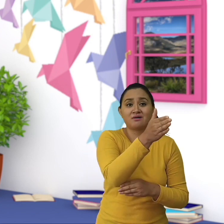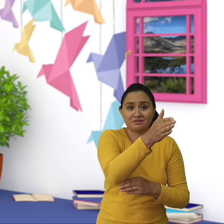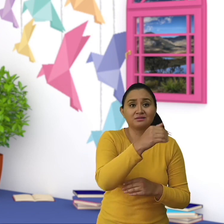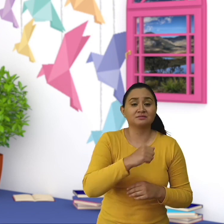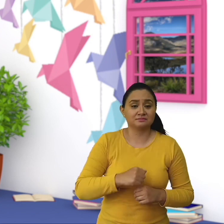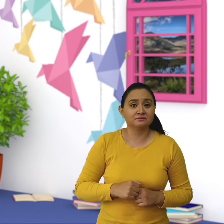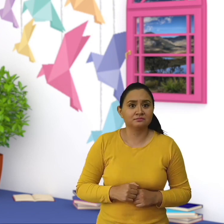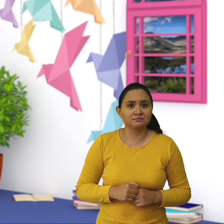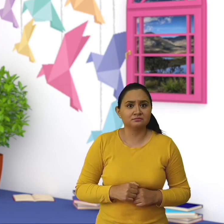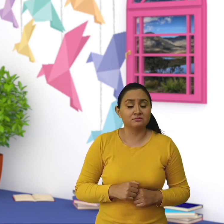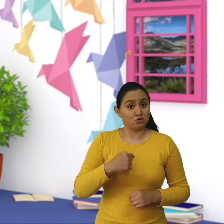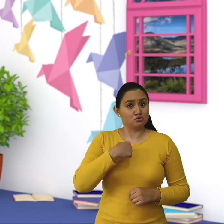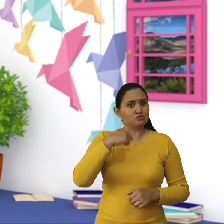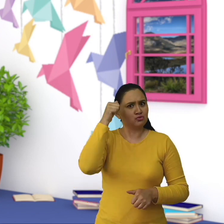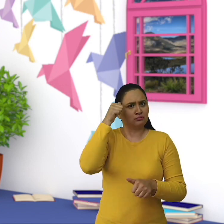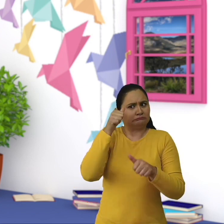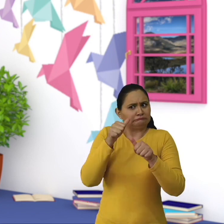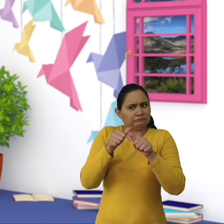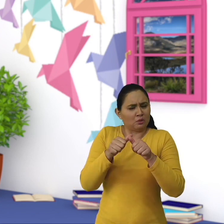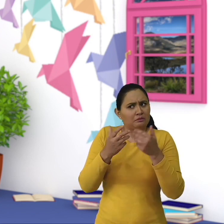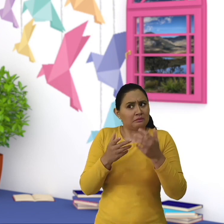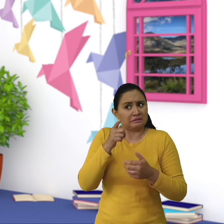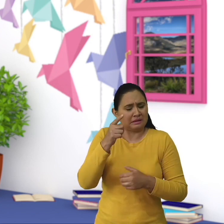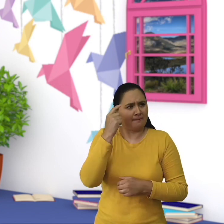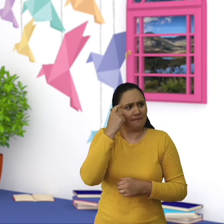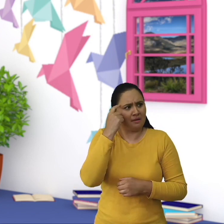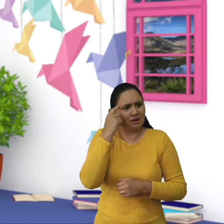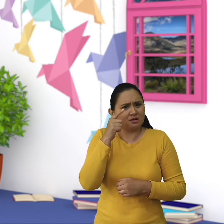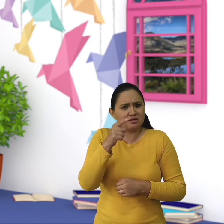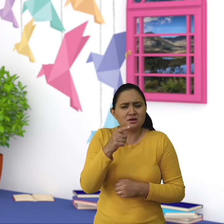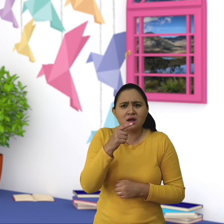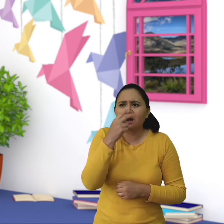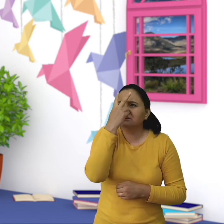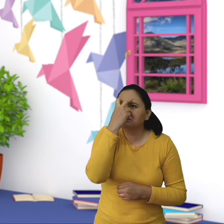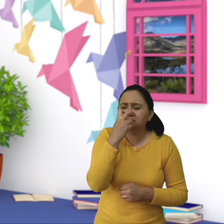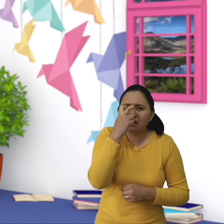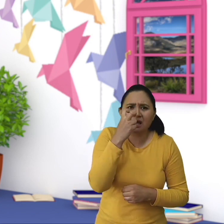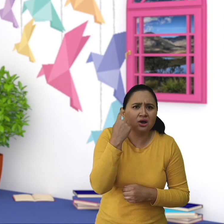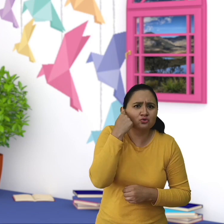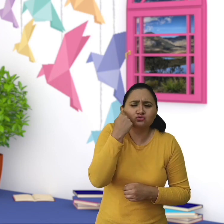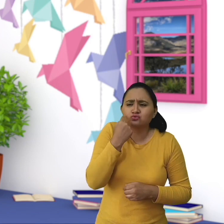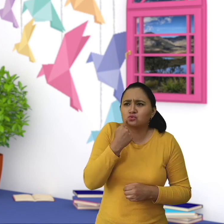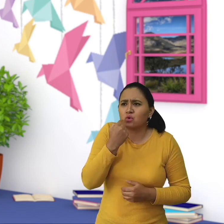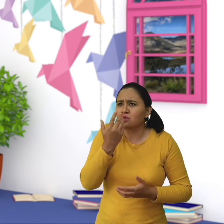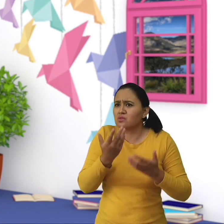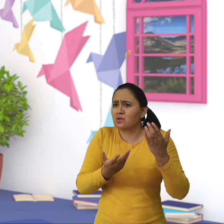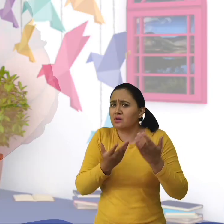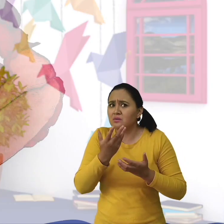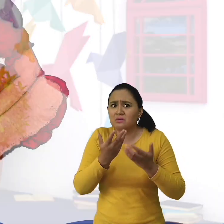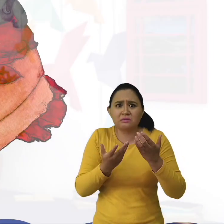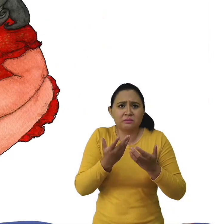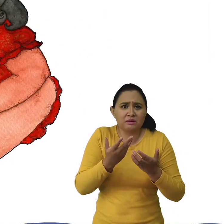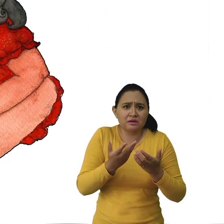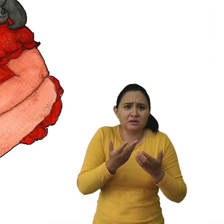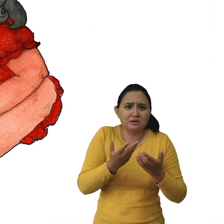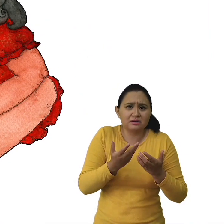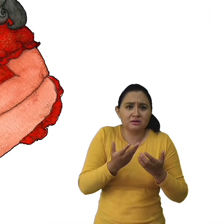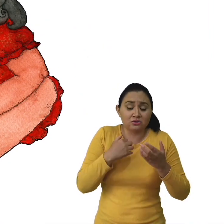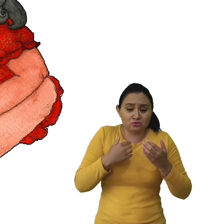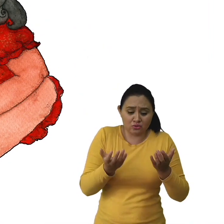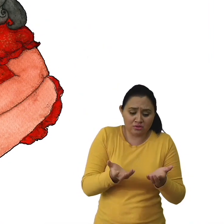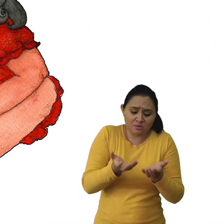Creía que se estaba quedando ciega y sorda cuando un día la palma de mi mano perdió la magia de estremecerla, o tal